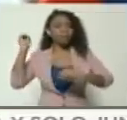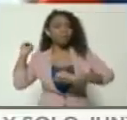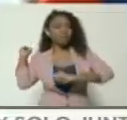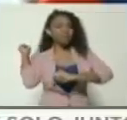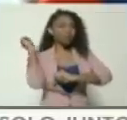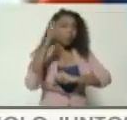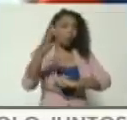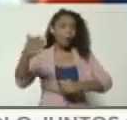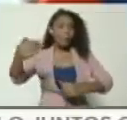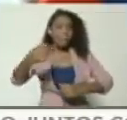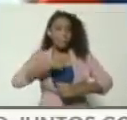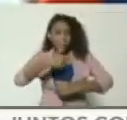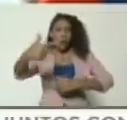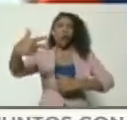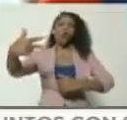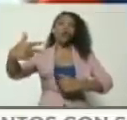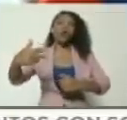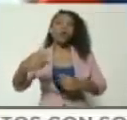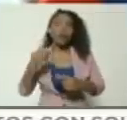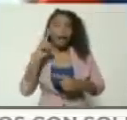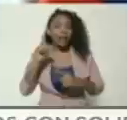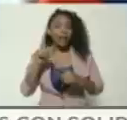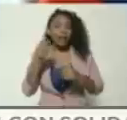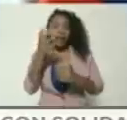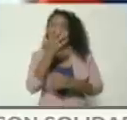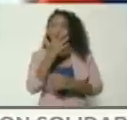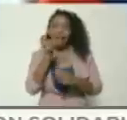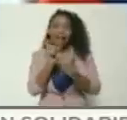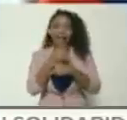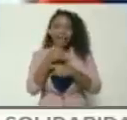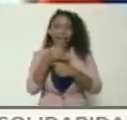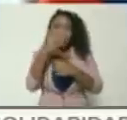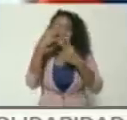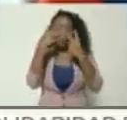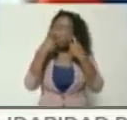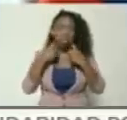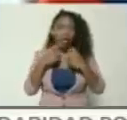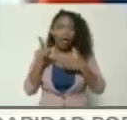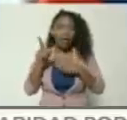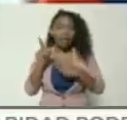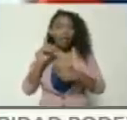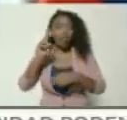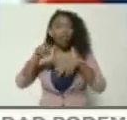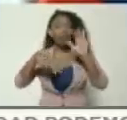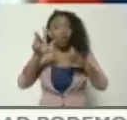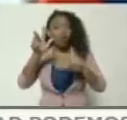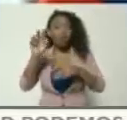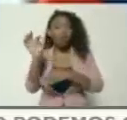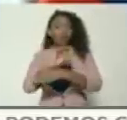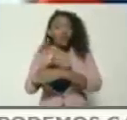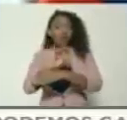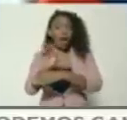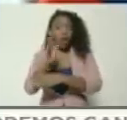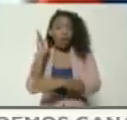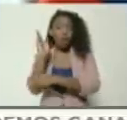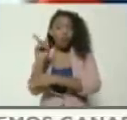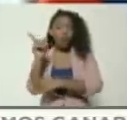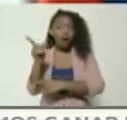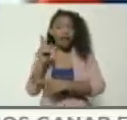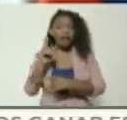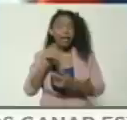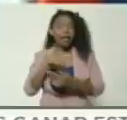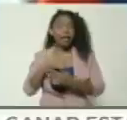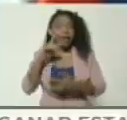en el pecho. Aquí se logró la imputación de 12 funcionarios por el delito de